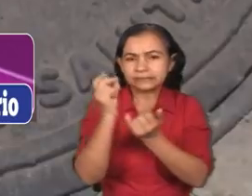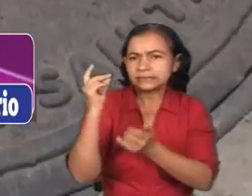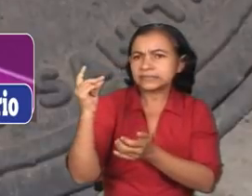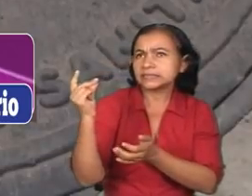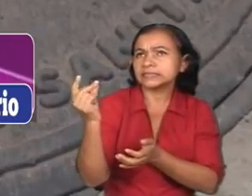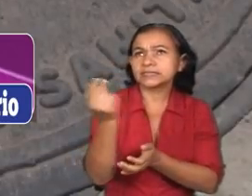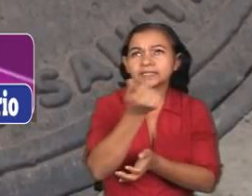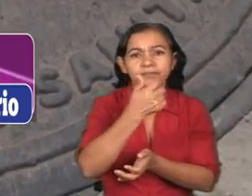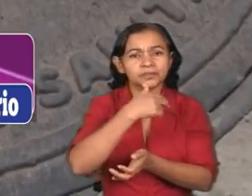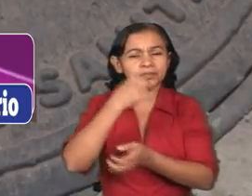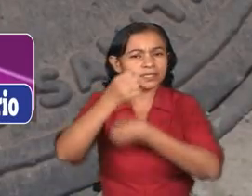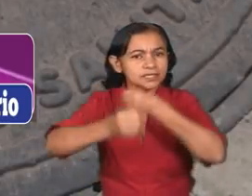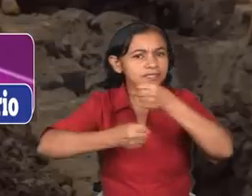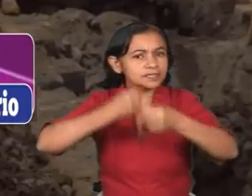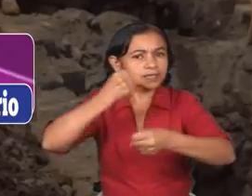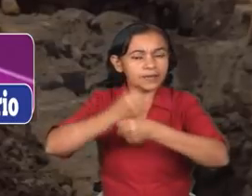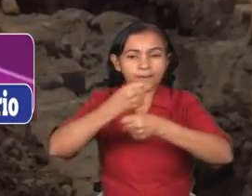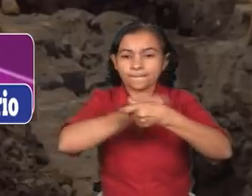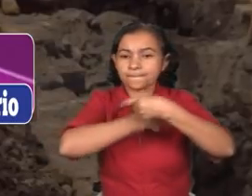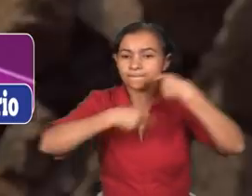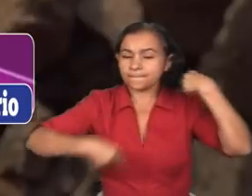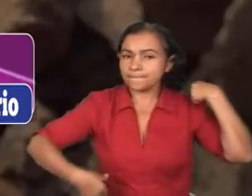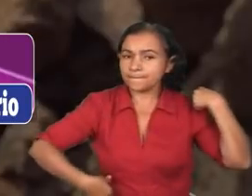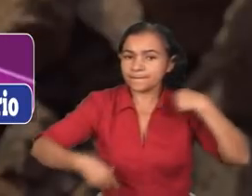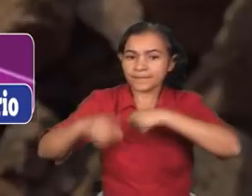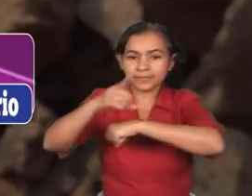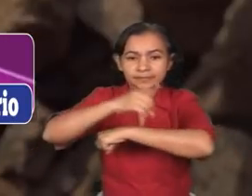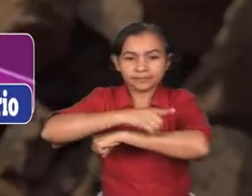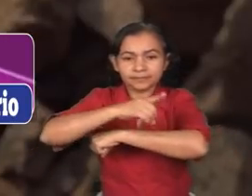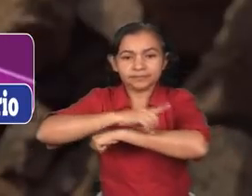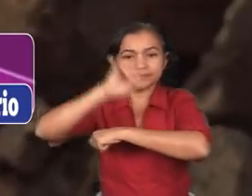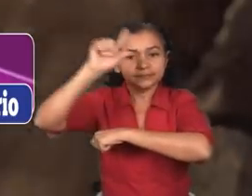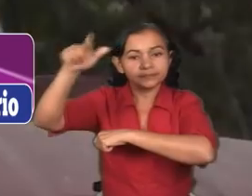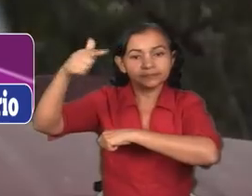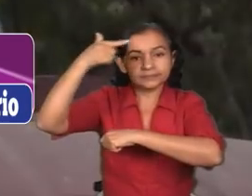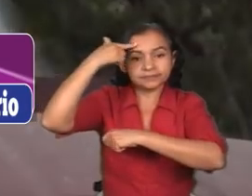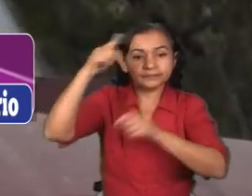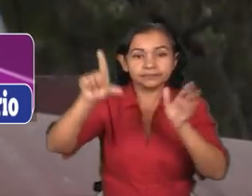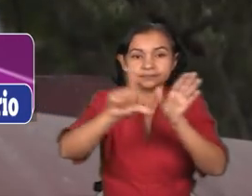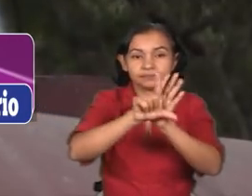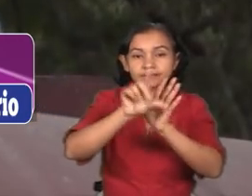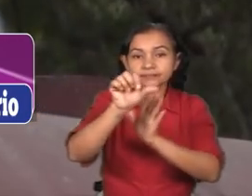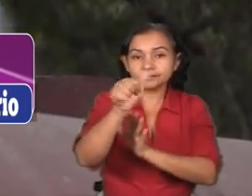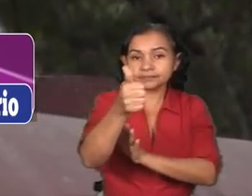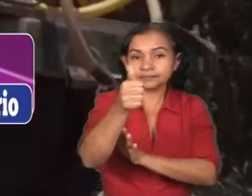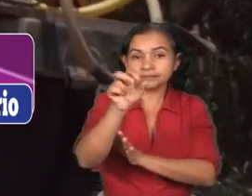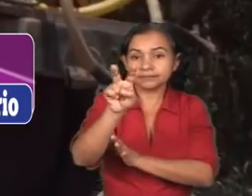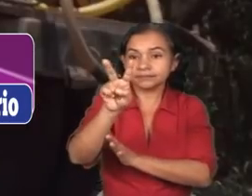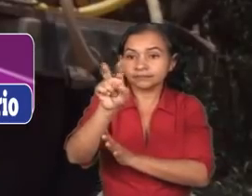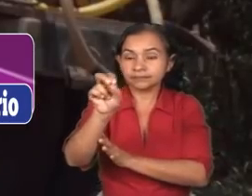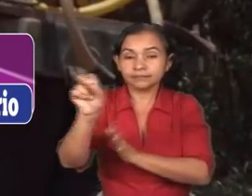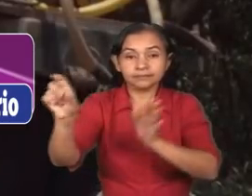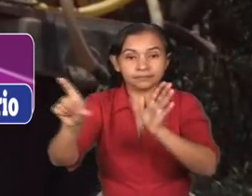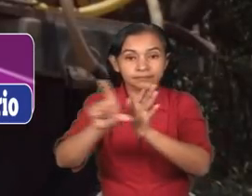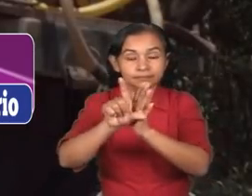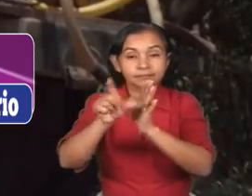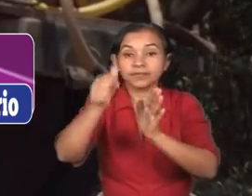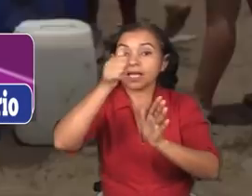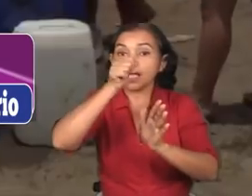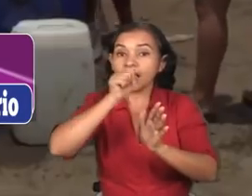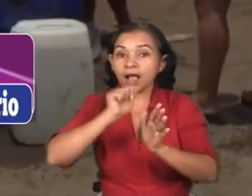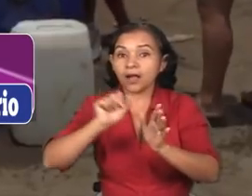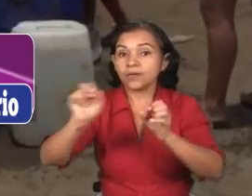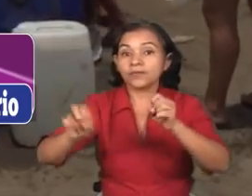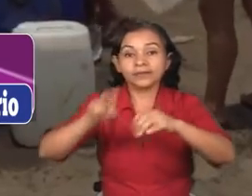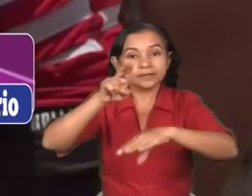inmediatamente en ese mismo año el presidente Daniel, el gobierno, promueve la ley 620, la ley de aguas nacionales, okay, muy donde se también